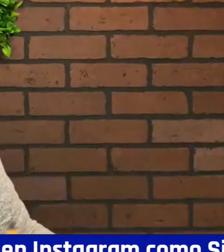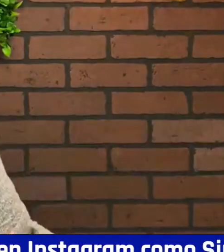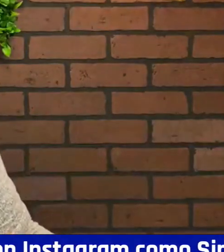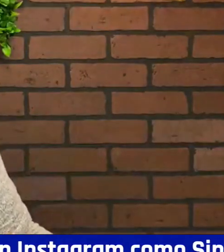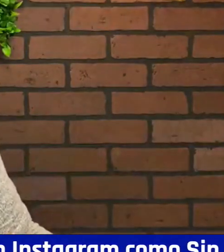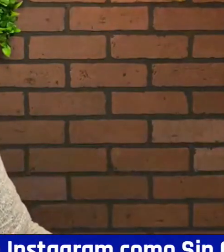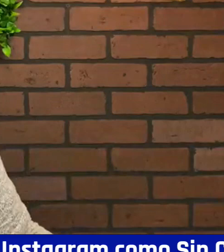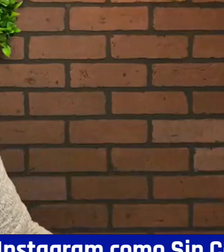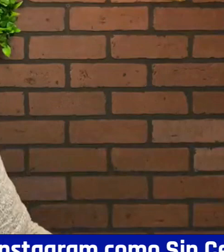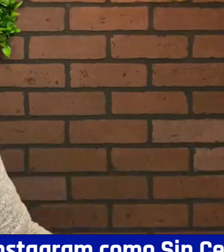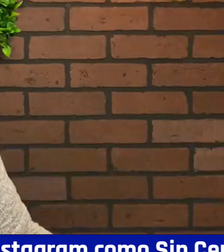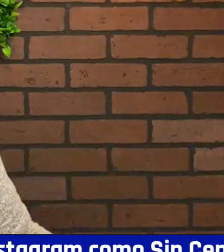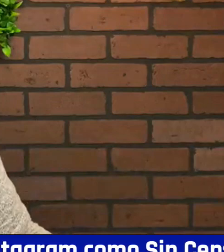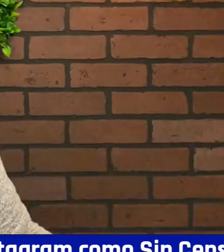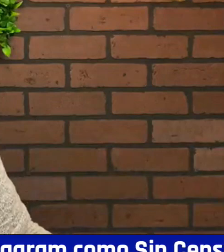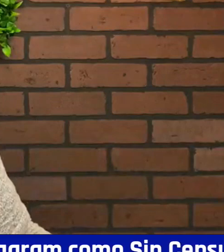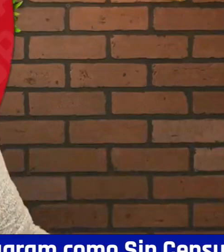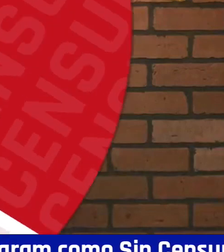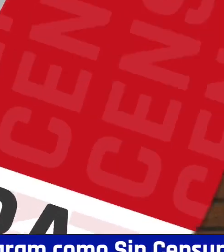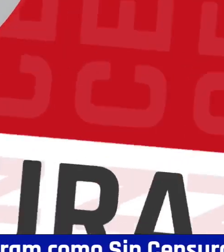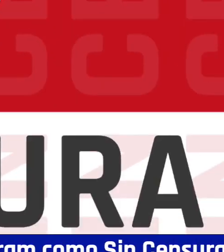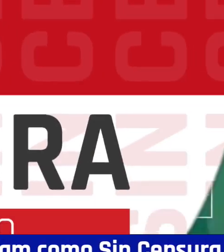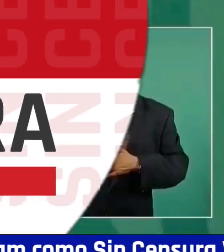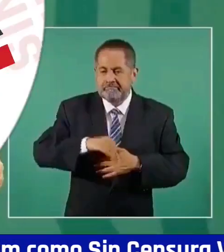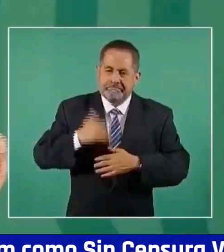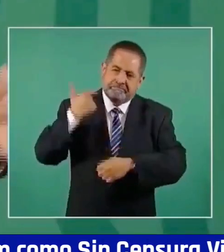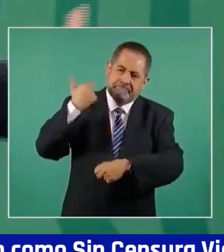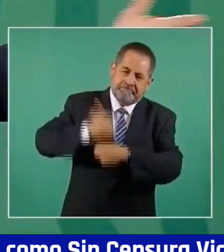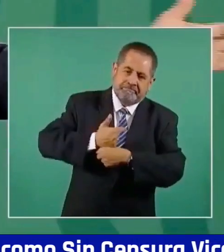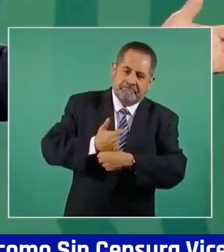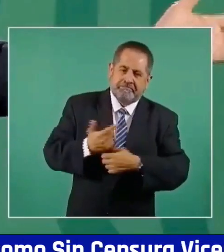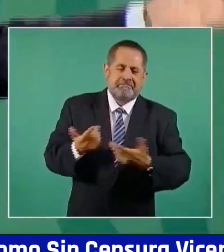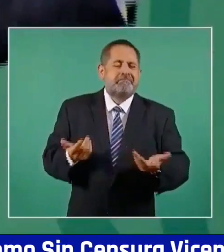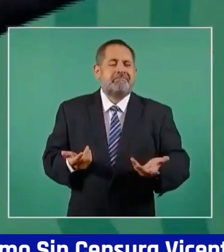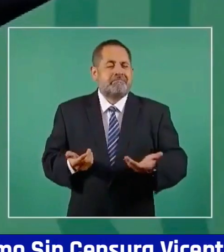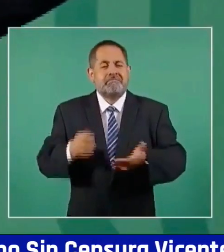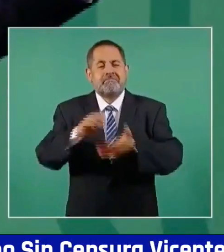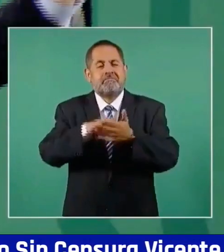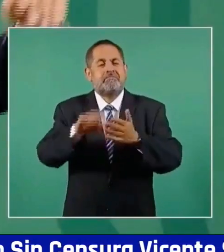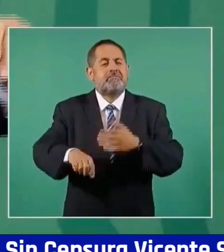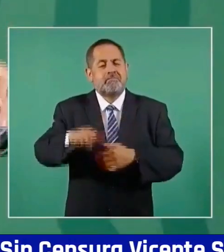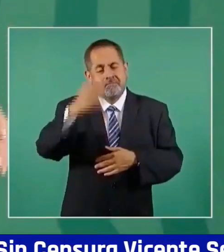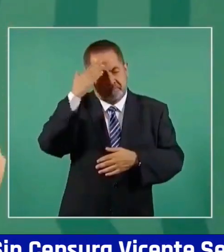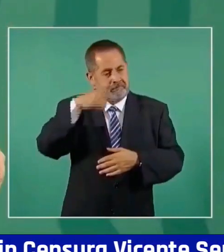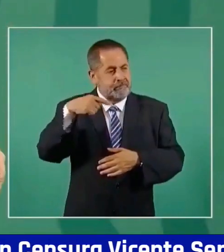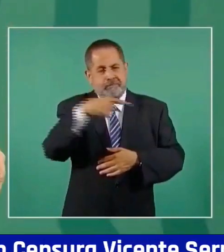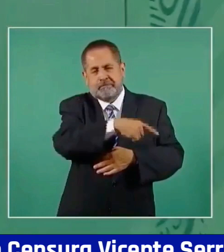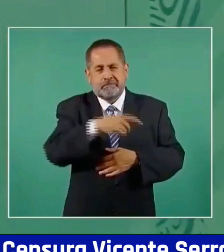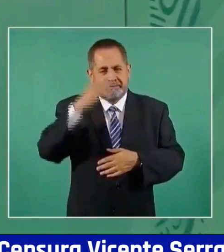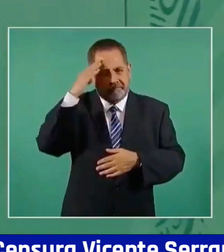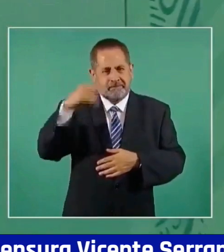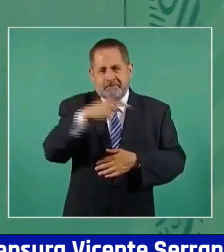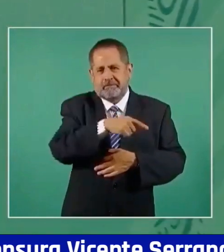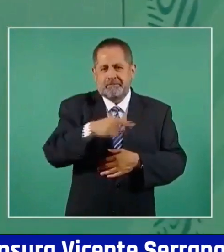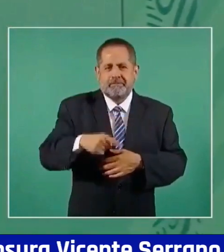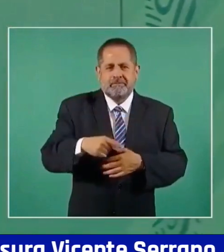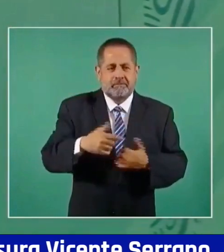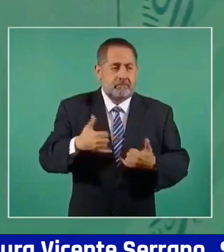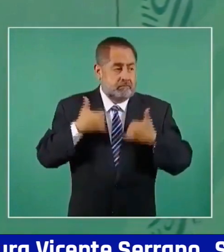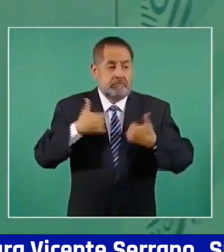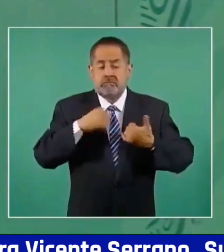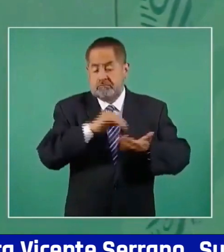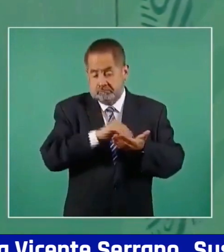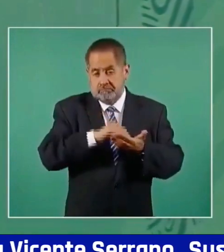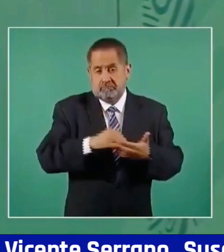acusaciones en contra de Ricardo Anaya en la mañanera. Ahora con este asunto del señor joven